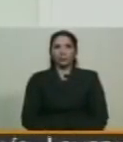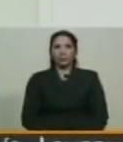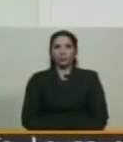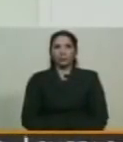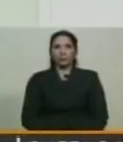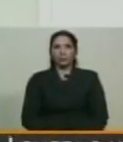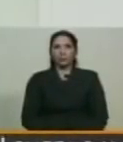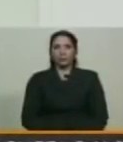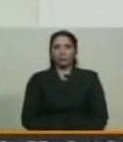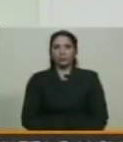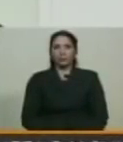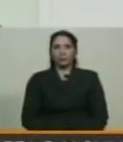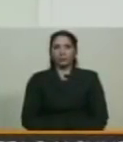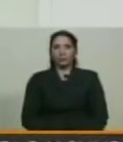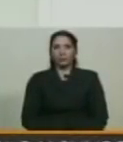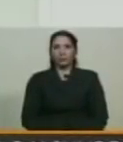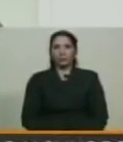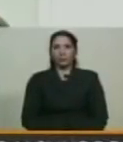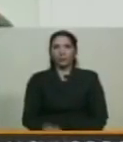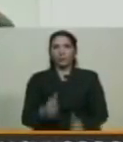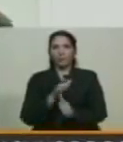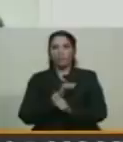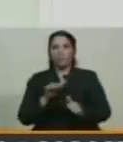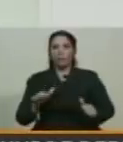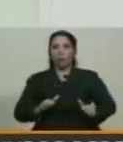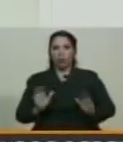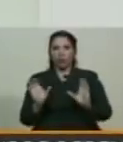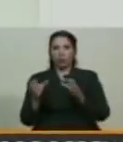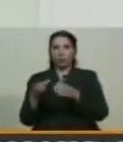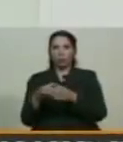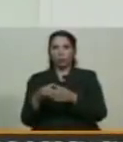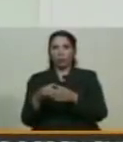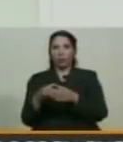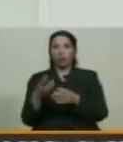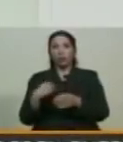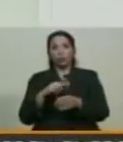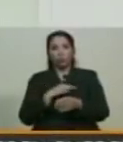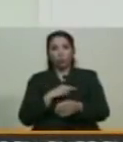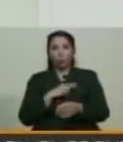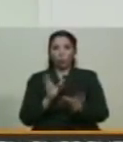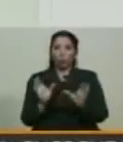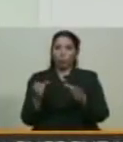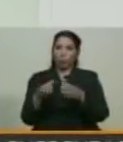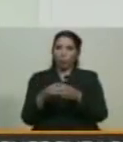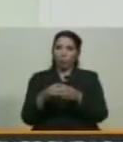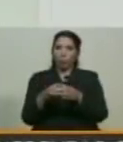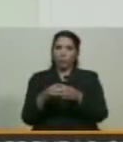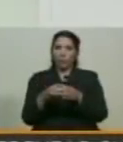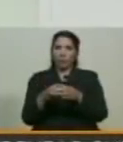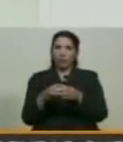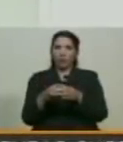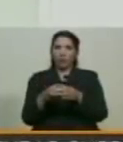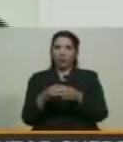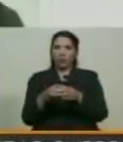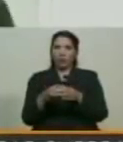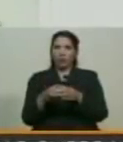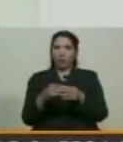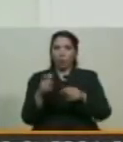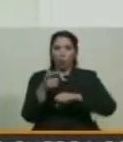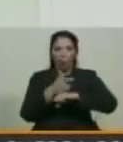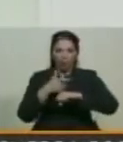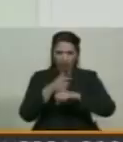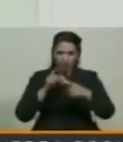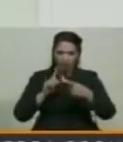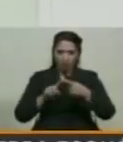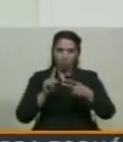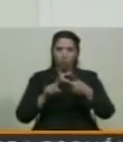allá en Fuerte Piuna, los señores generales. Ustedes saben que hemos conformado comités multidisciplinarios. Ahí está ahí el gobernador, el comandante